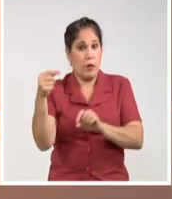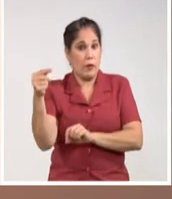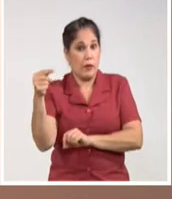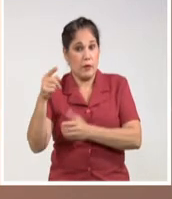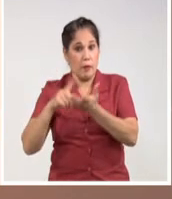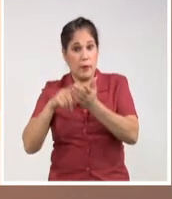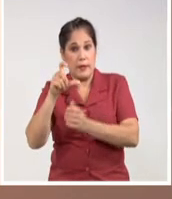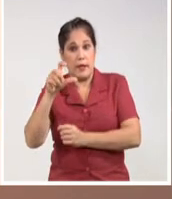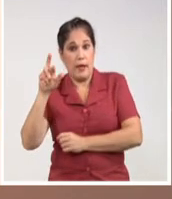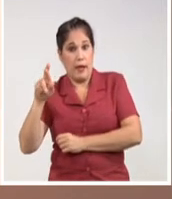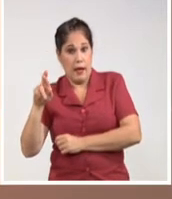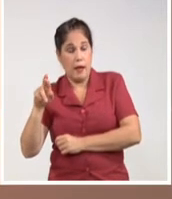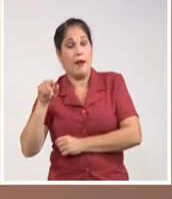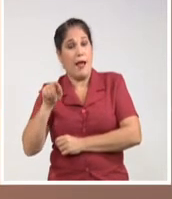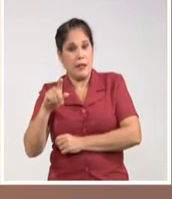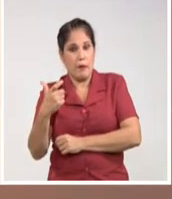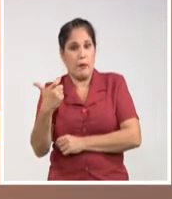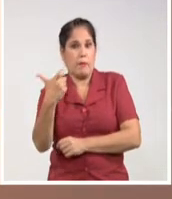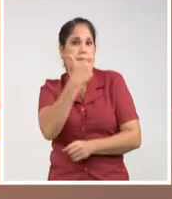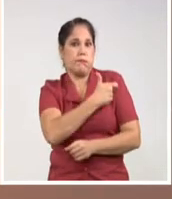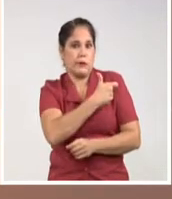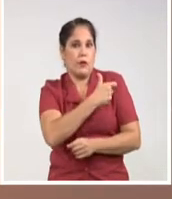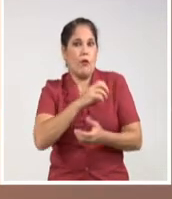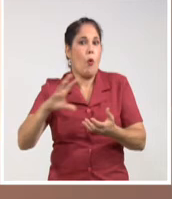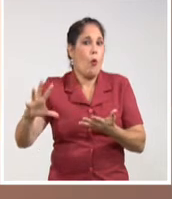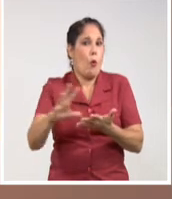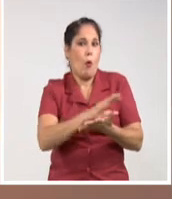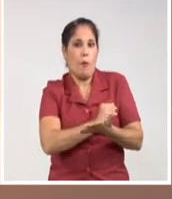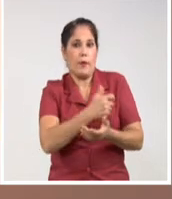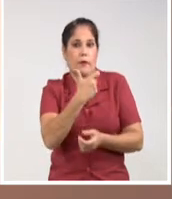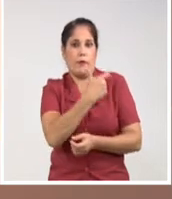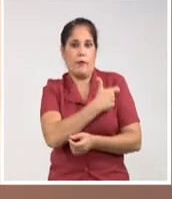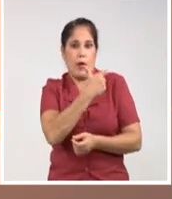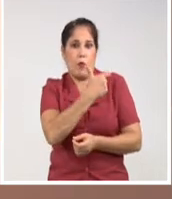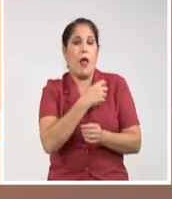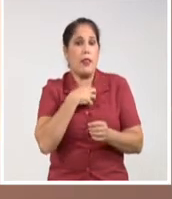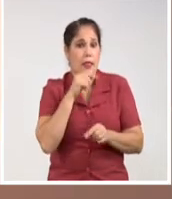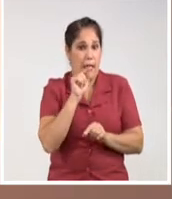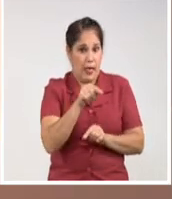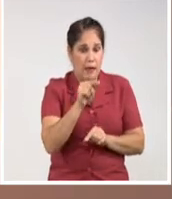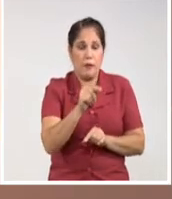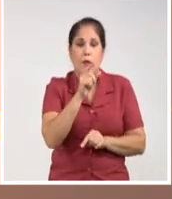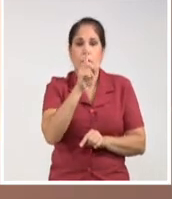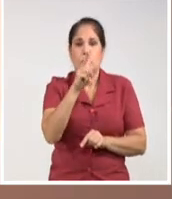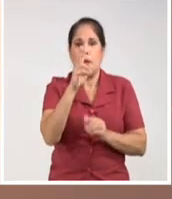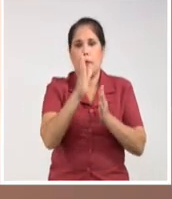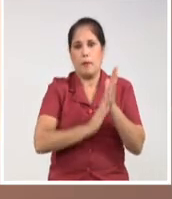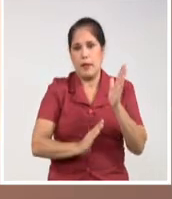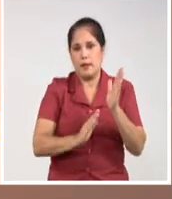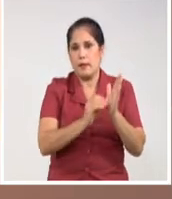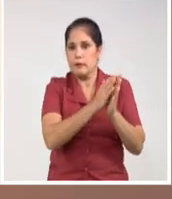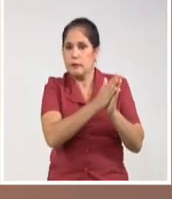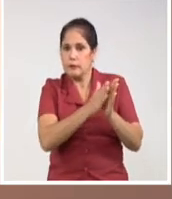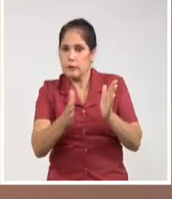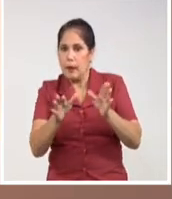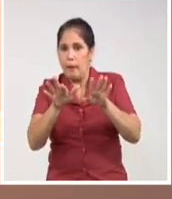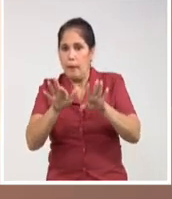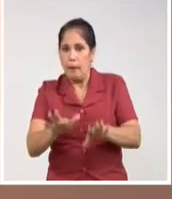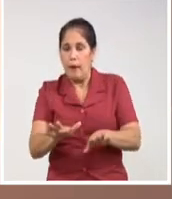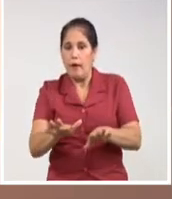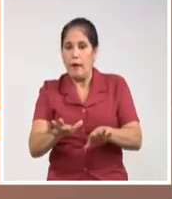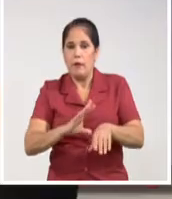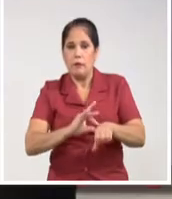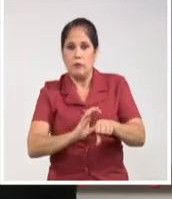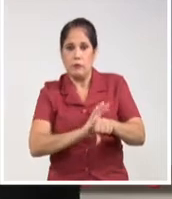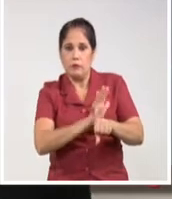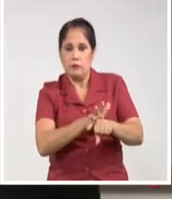de PCR se le administrará el esquema completo de la vacuna disponible a los 2 meses del cese del cuadro